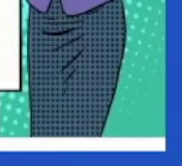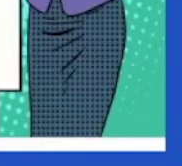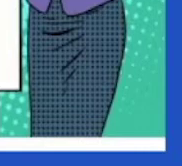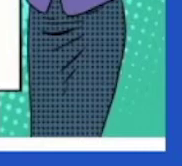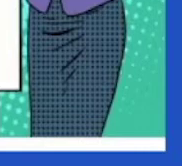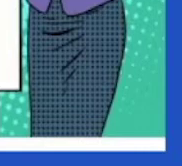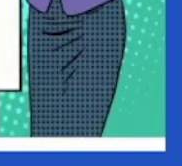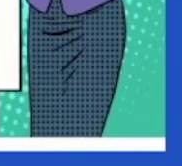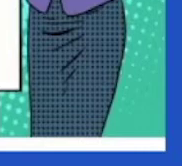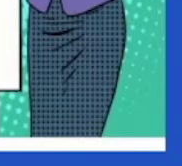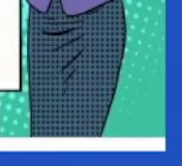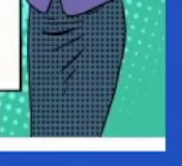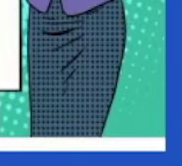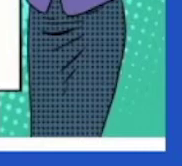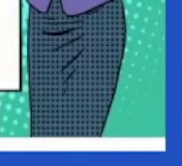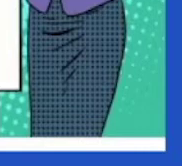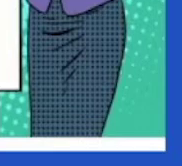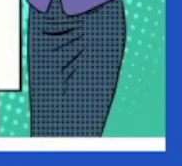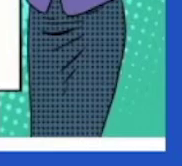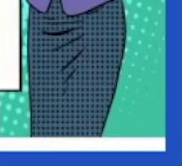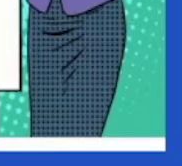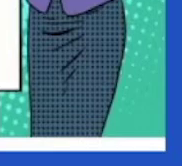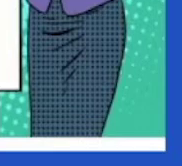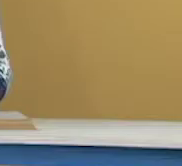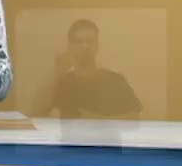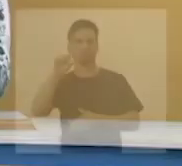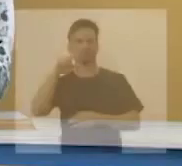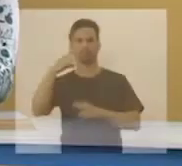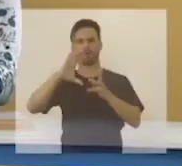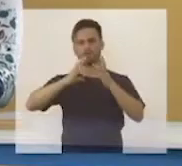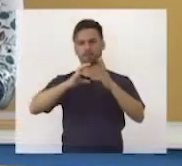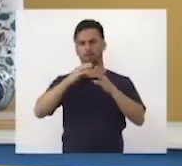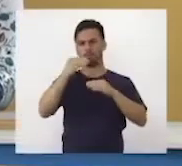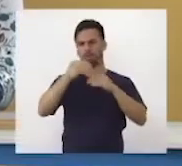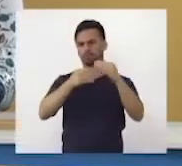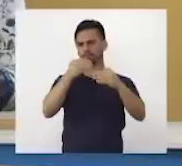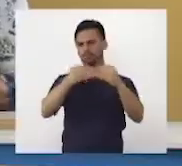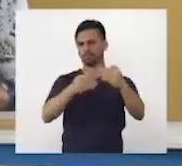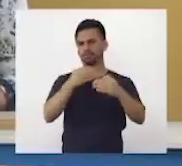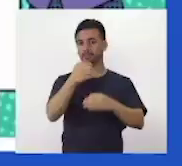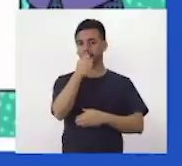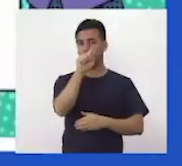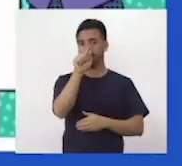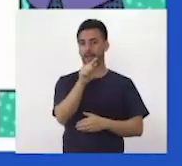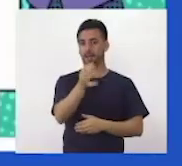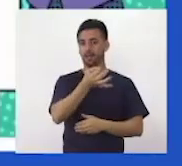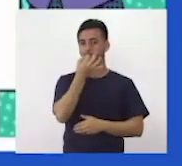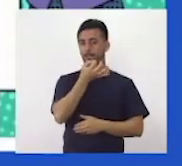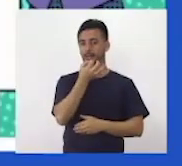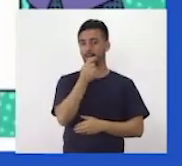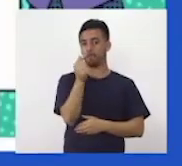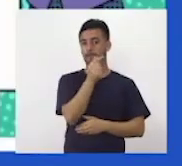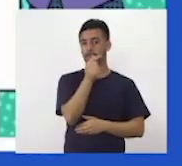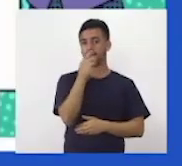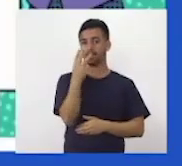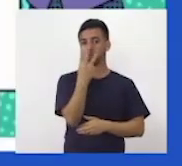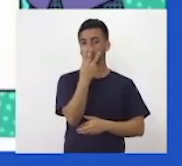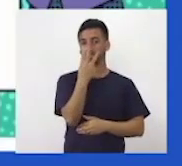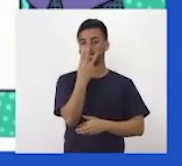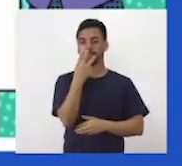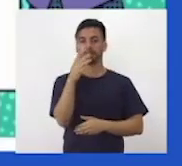Vamos a ver el inciso A. El inciso A se refiere a